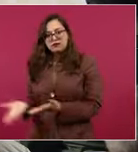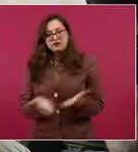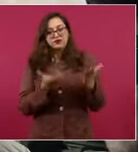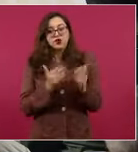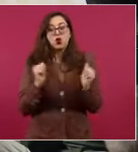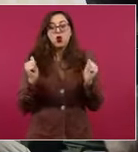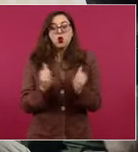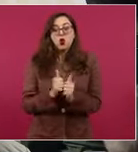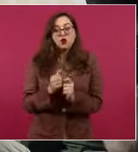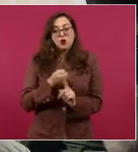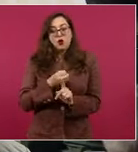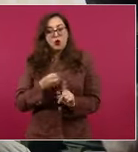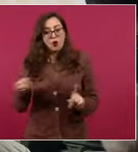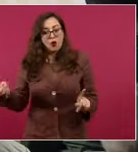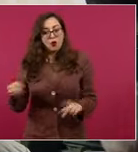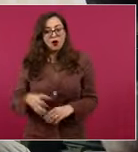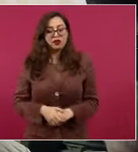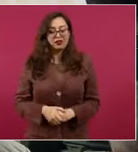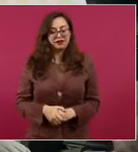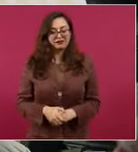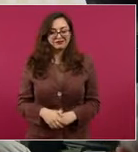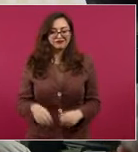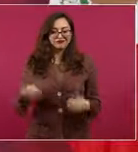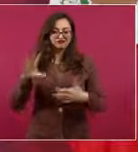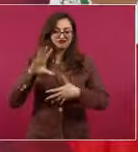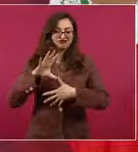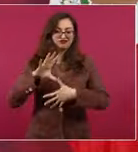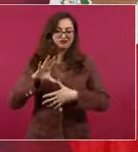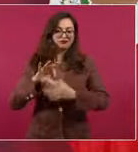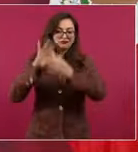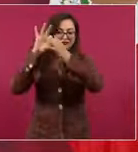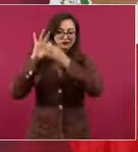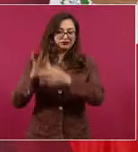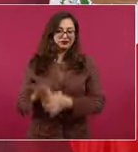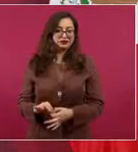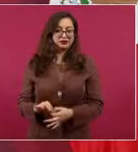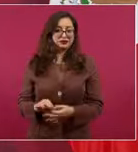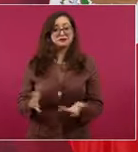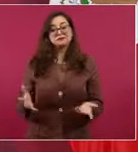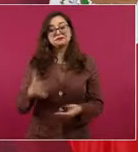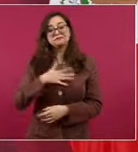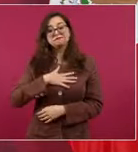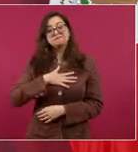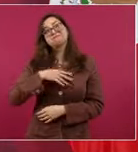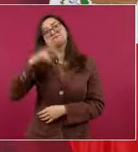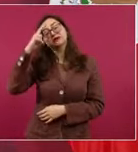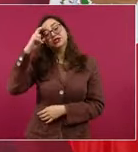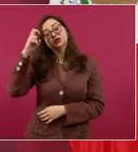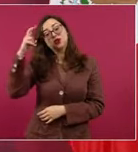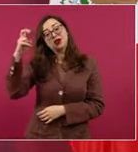Una unión de toda América. Es un sueño,